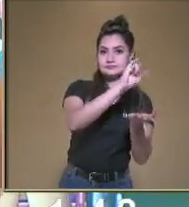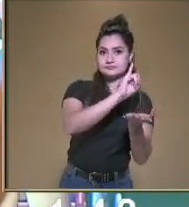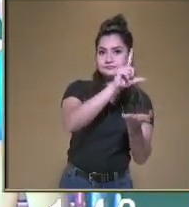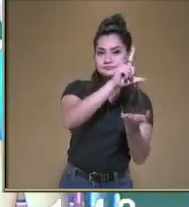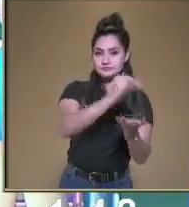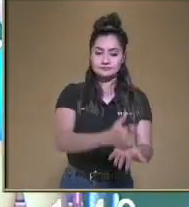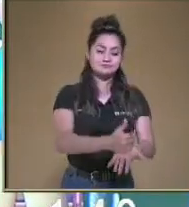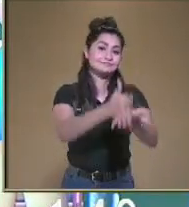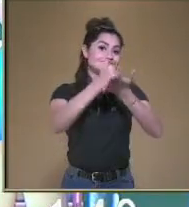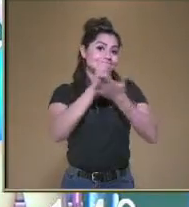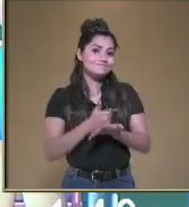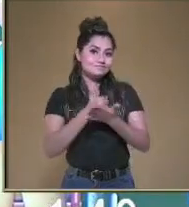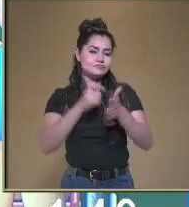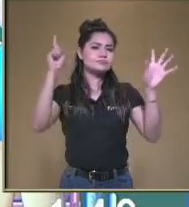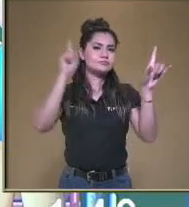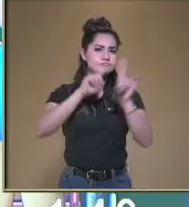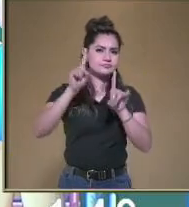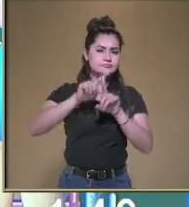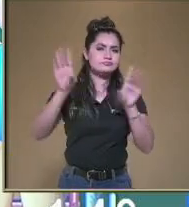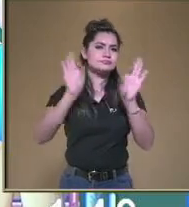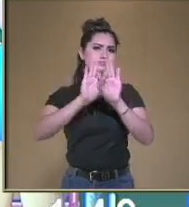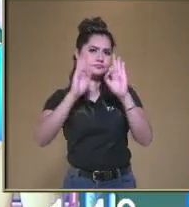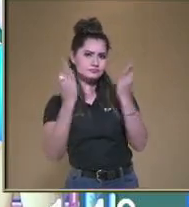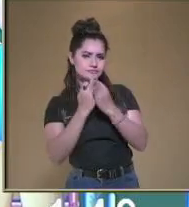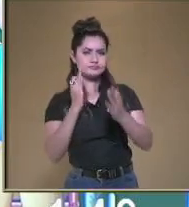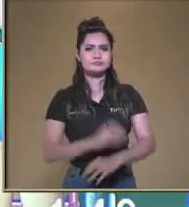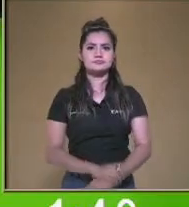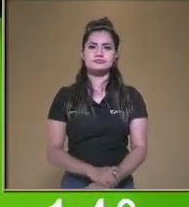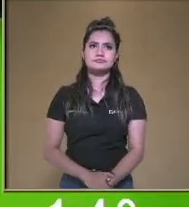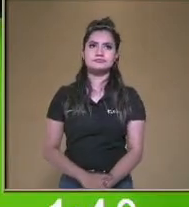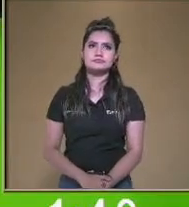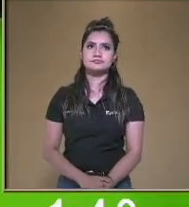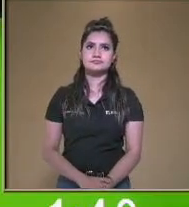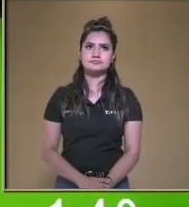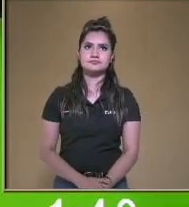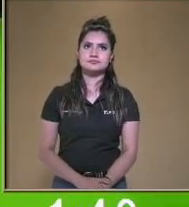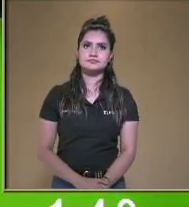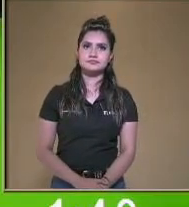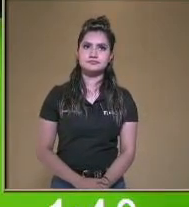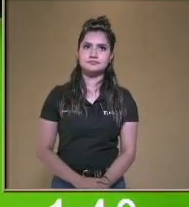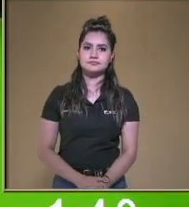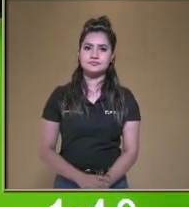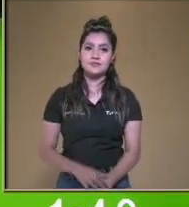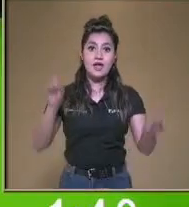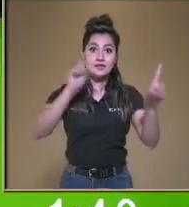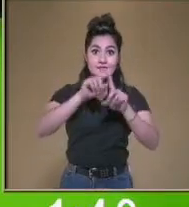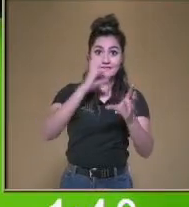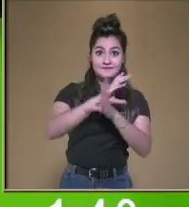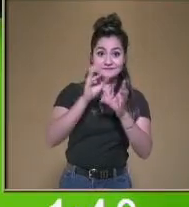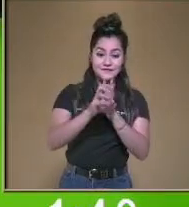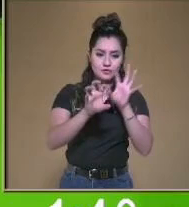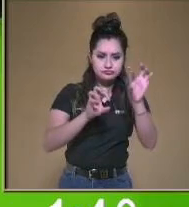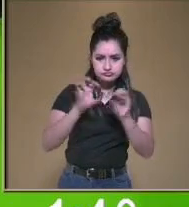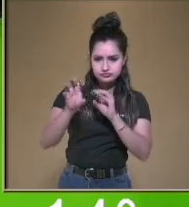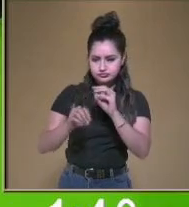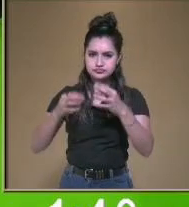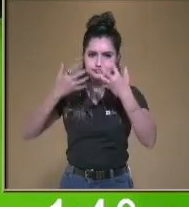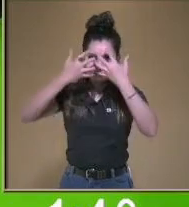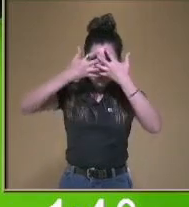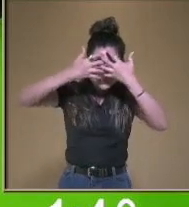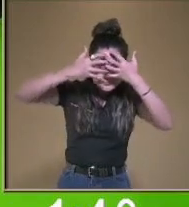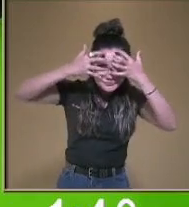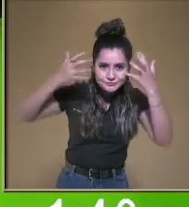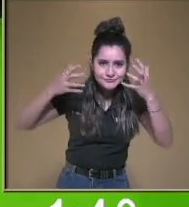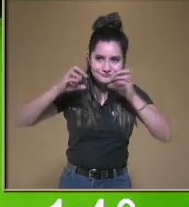muchas técnicas, ¿sí? Es por eso que no se le llama técnica, sino estilo, porque fusiona muchas cosas para desarrollar una forma